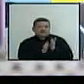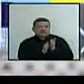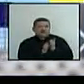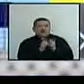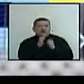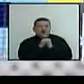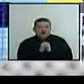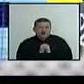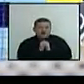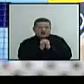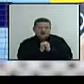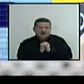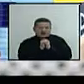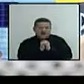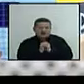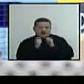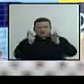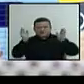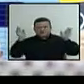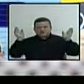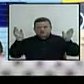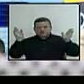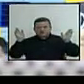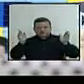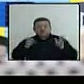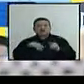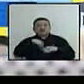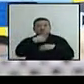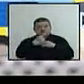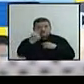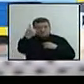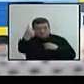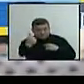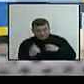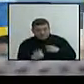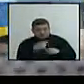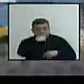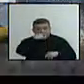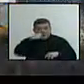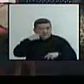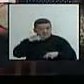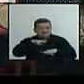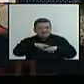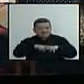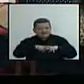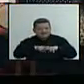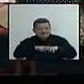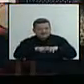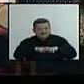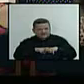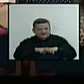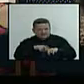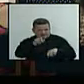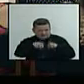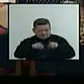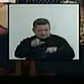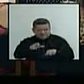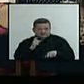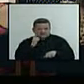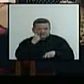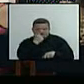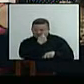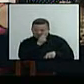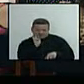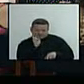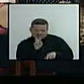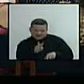predicando y se acercan unos griegos, es decir, unos que no son del pueblo judío, que no han